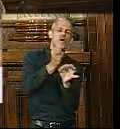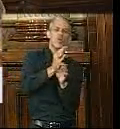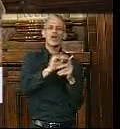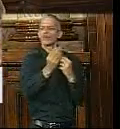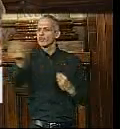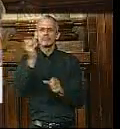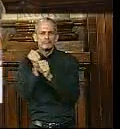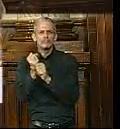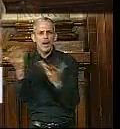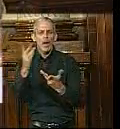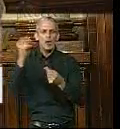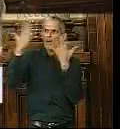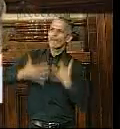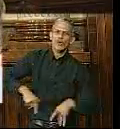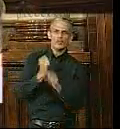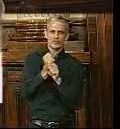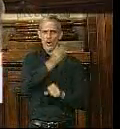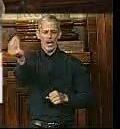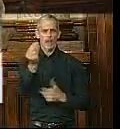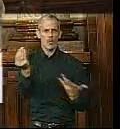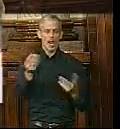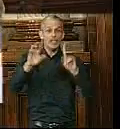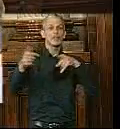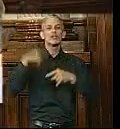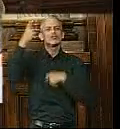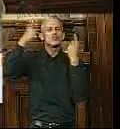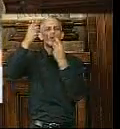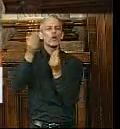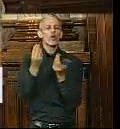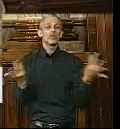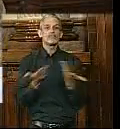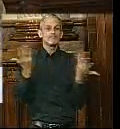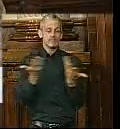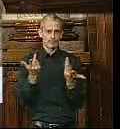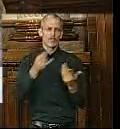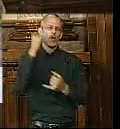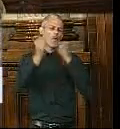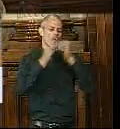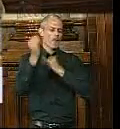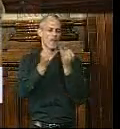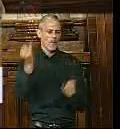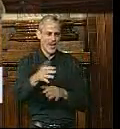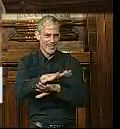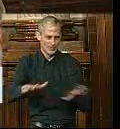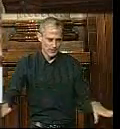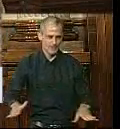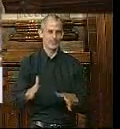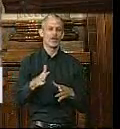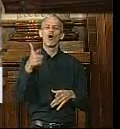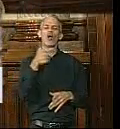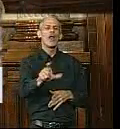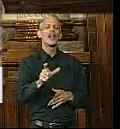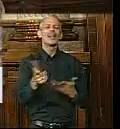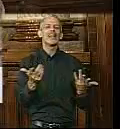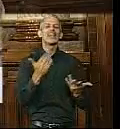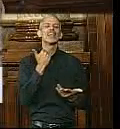trabajo, a la formación laboral y para acuñar ese sueño tan importante que es el de los cuentos infantiles, el de los libros